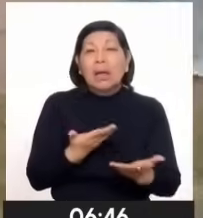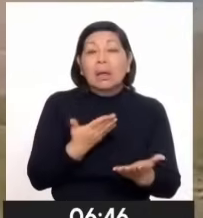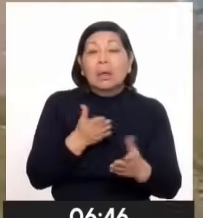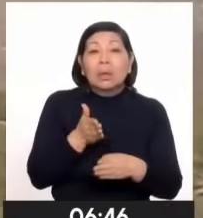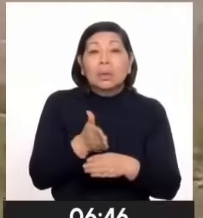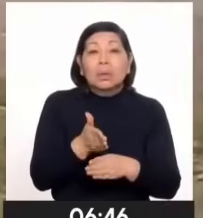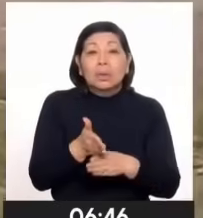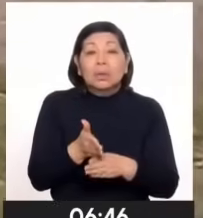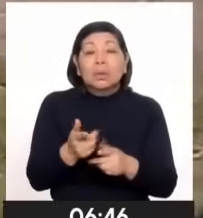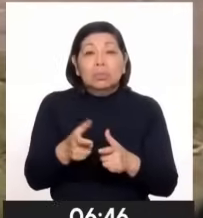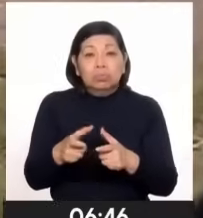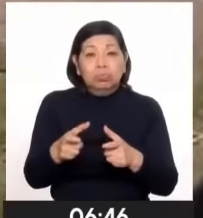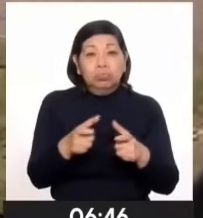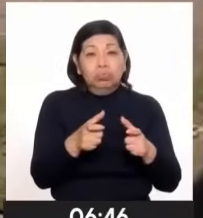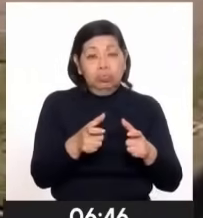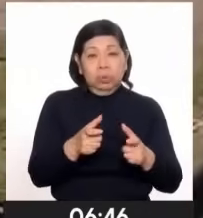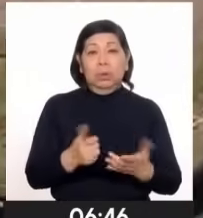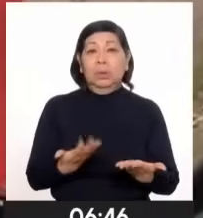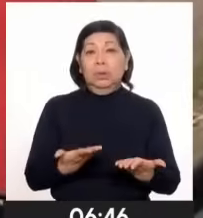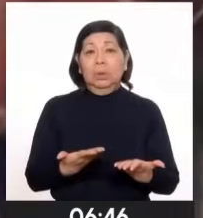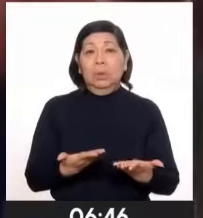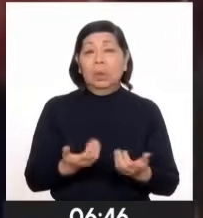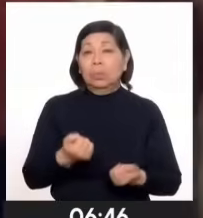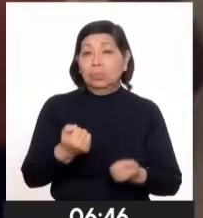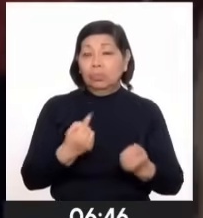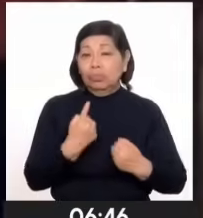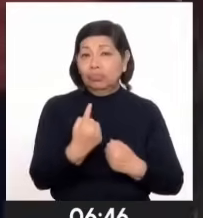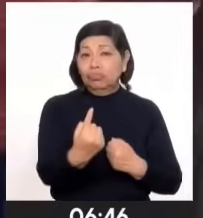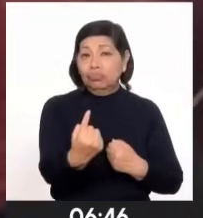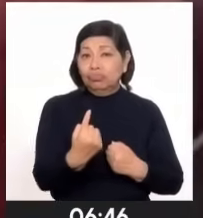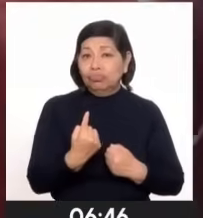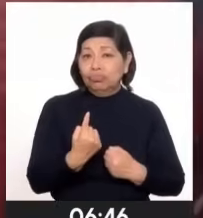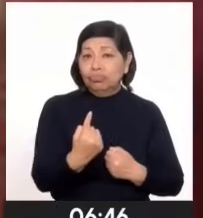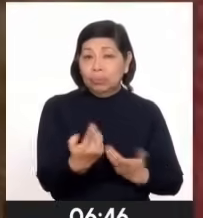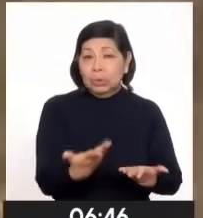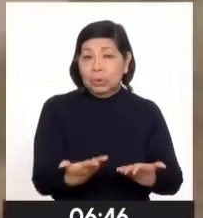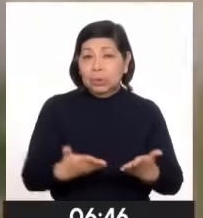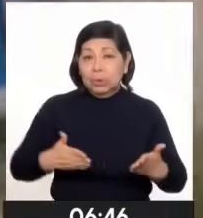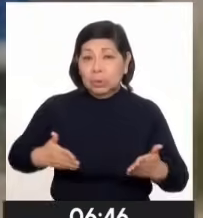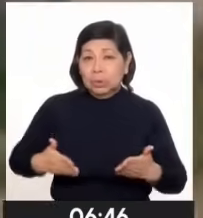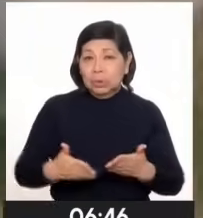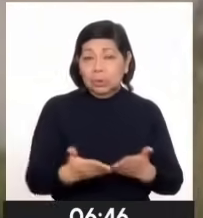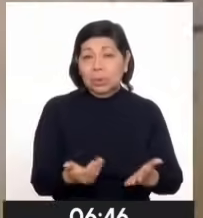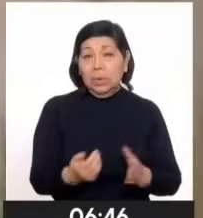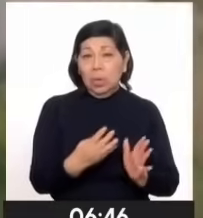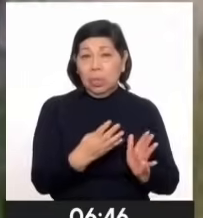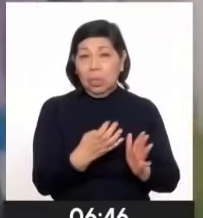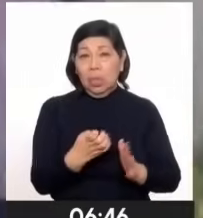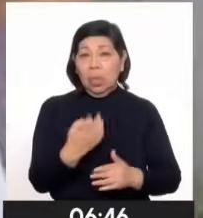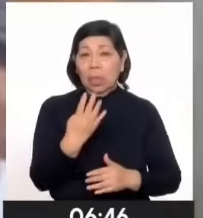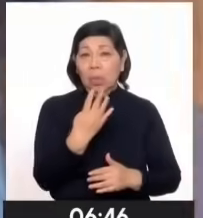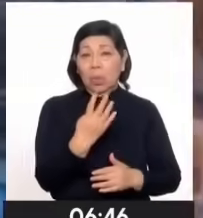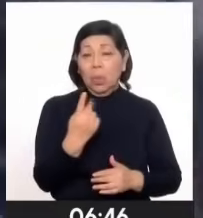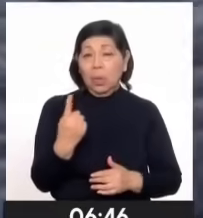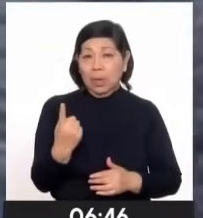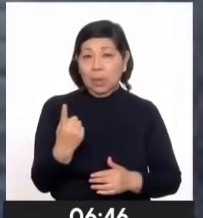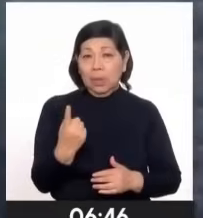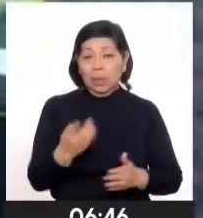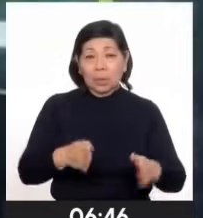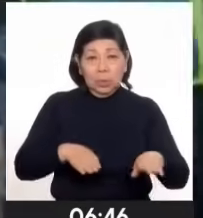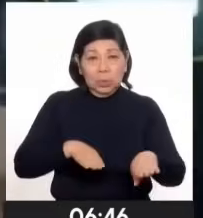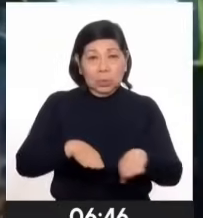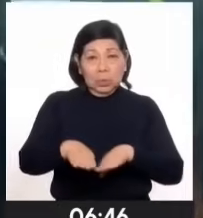efectuar un operativo de control de velocidad con cinemómetros a la altura del kilómetro 941 de la